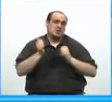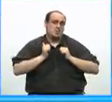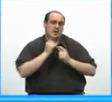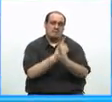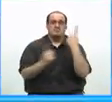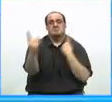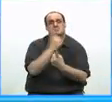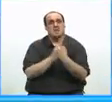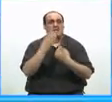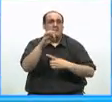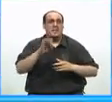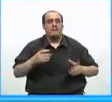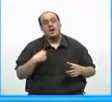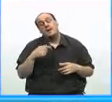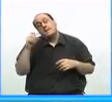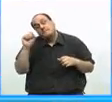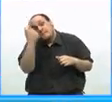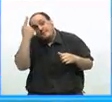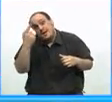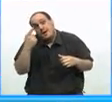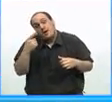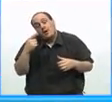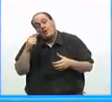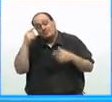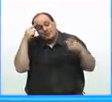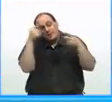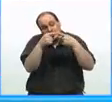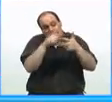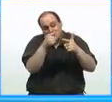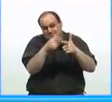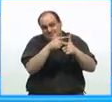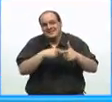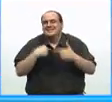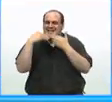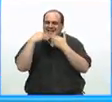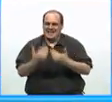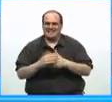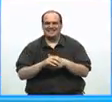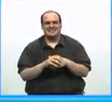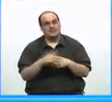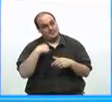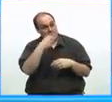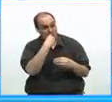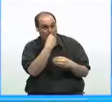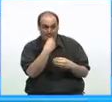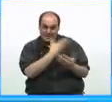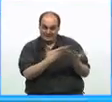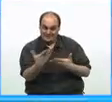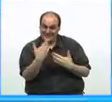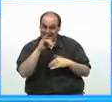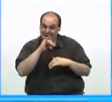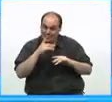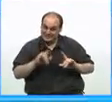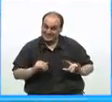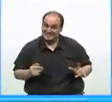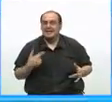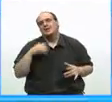esperemos primero que se den las cosas y después veremos có sucede Lucho Gracias como siempre imagino me vas invitar a comer algo obviamente después de eso te iba